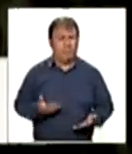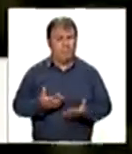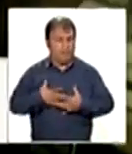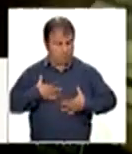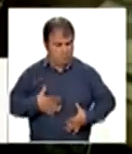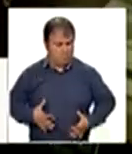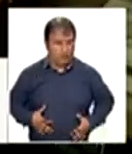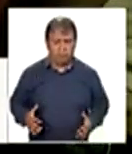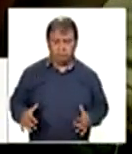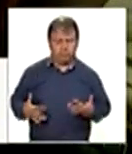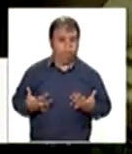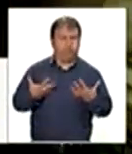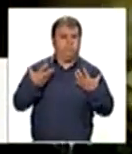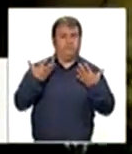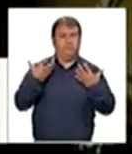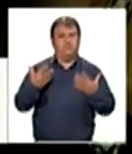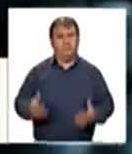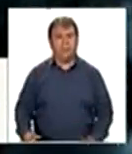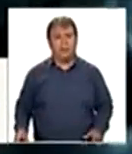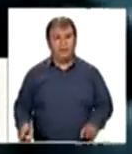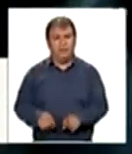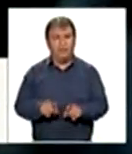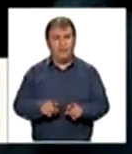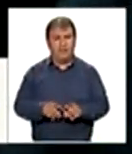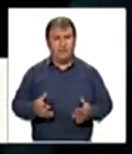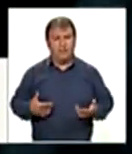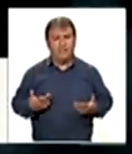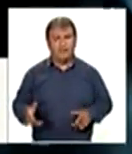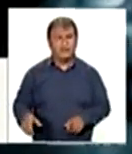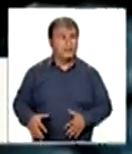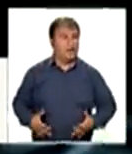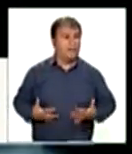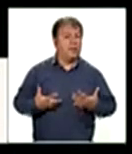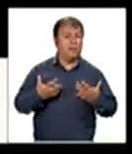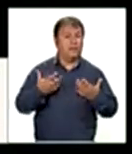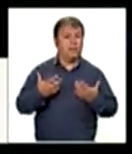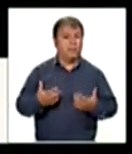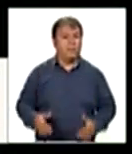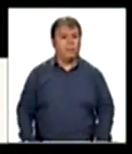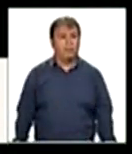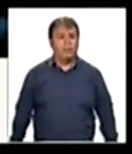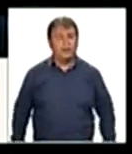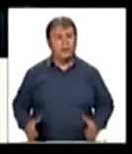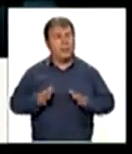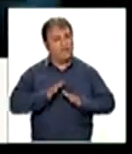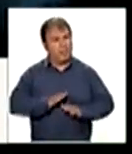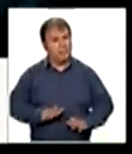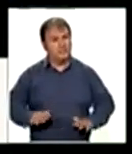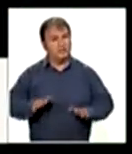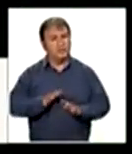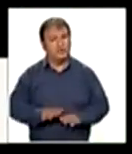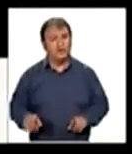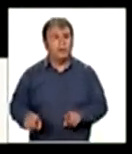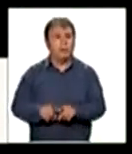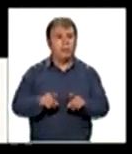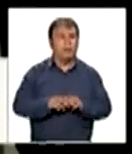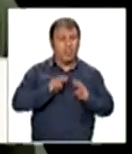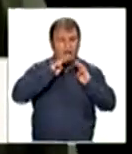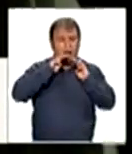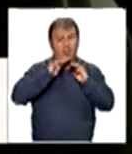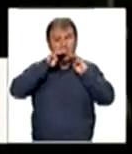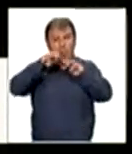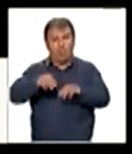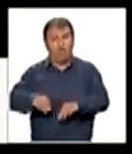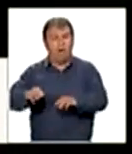cuerpo se estremece. Me pides que te bese despacio, como las olas cuando el mar